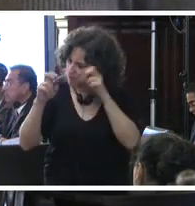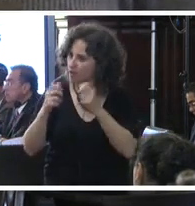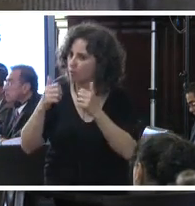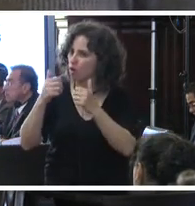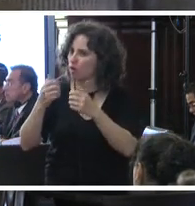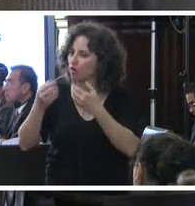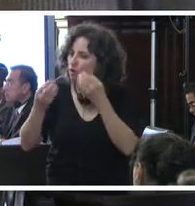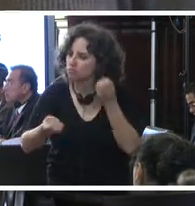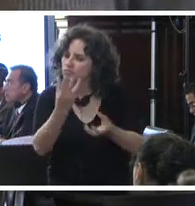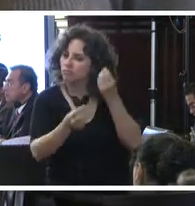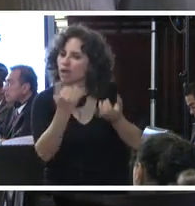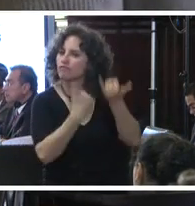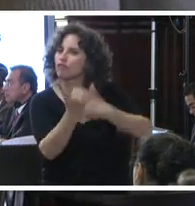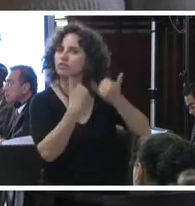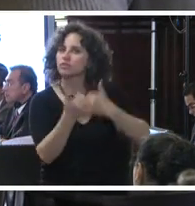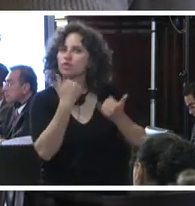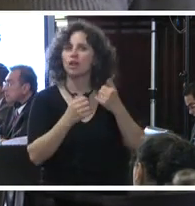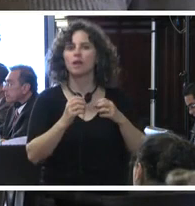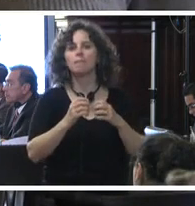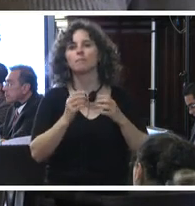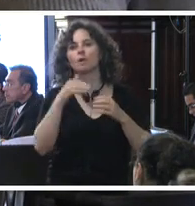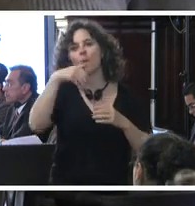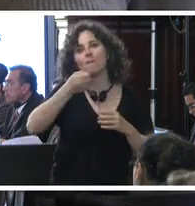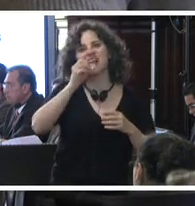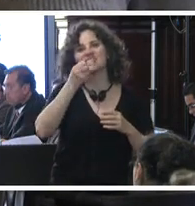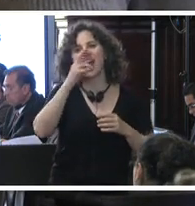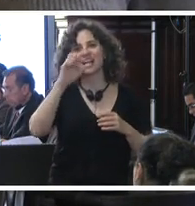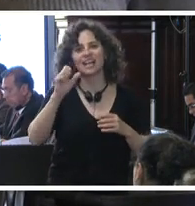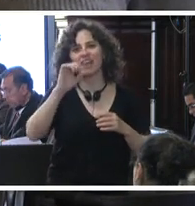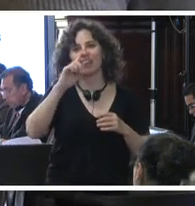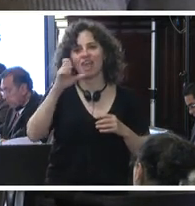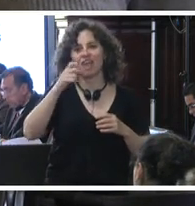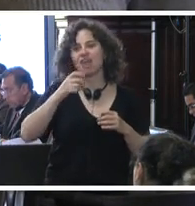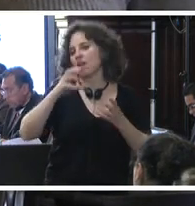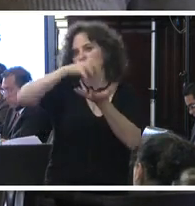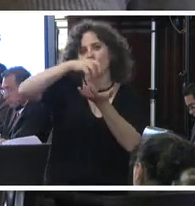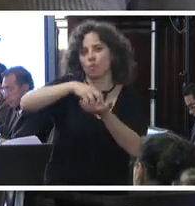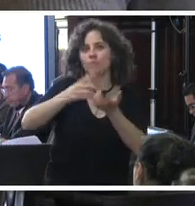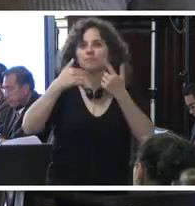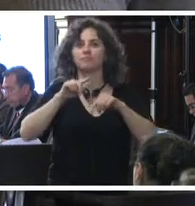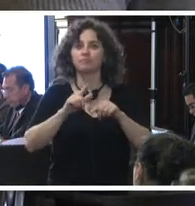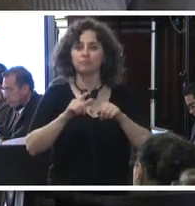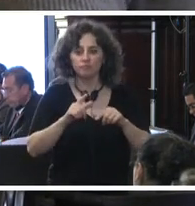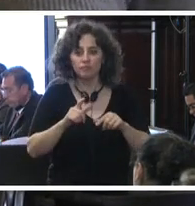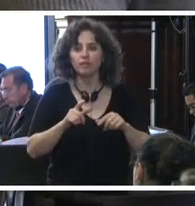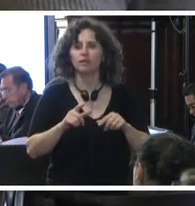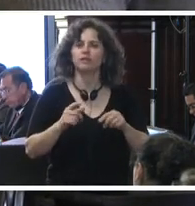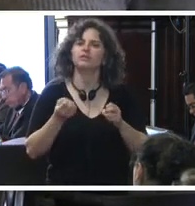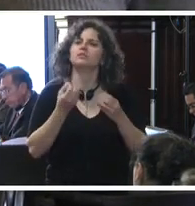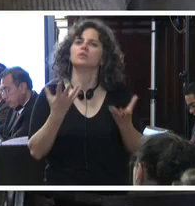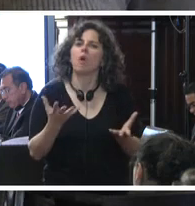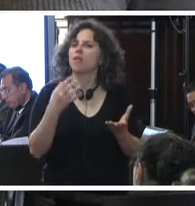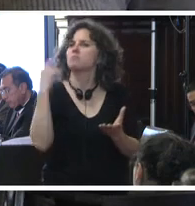abiertas sobre los hechos de la llamada masacre de Allende, así como el uso de la prisión de Piedras Negras por el cartel de los Zetas. ¿Cuáles son